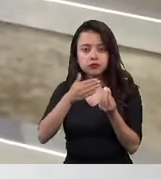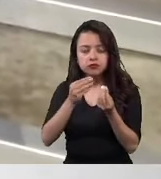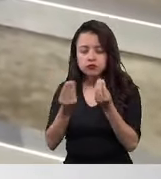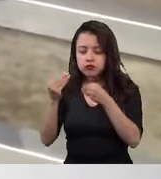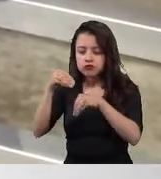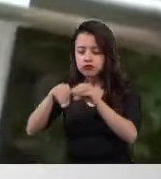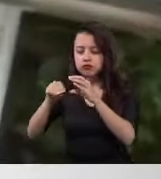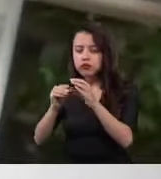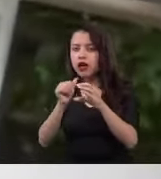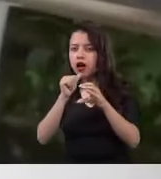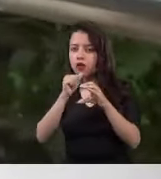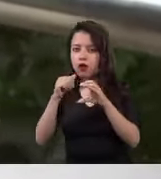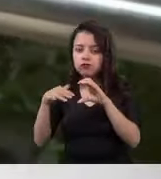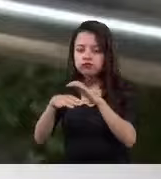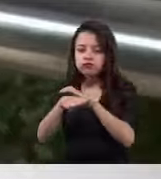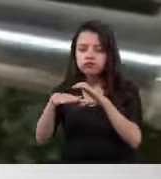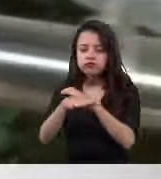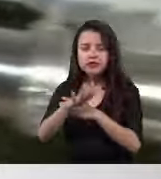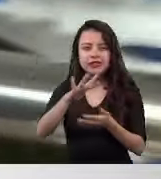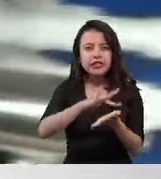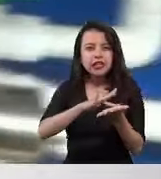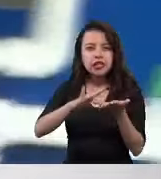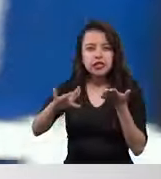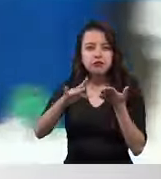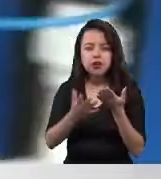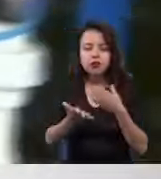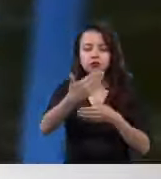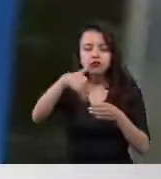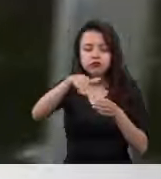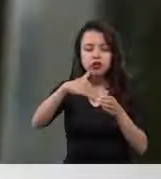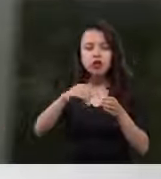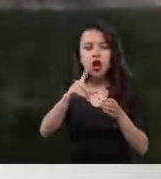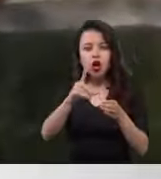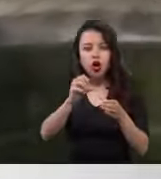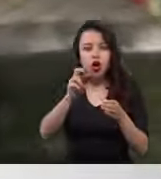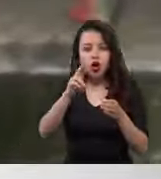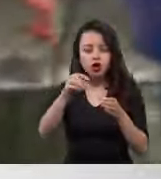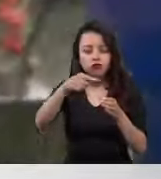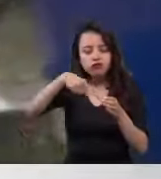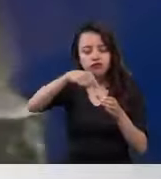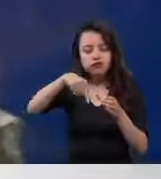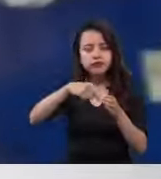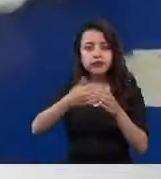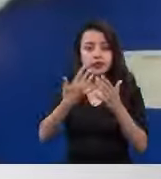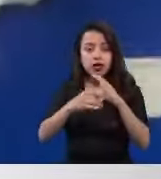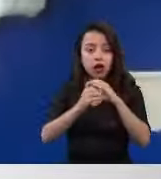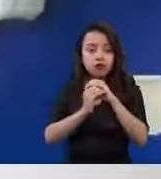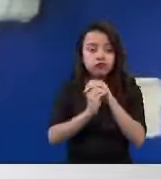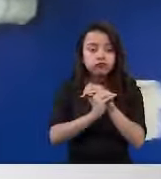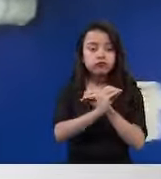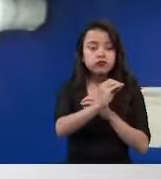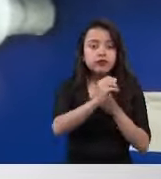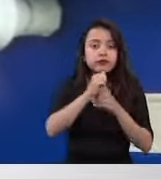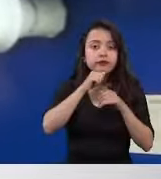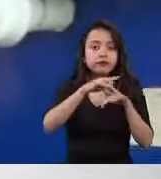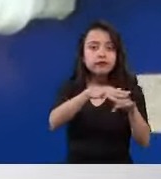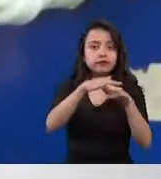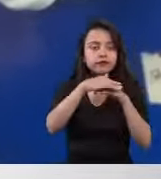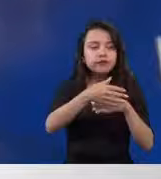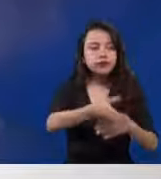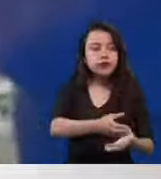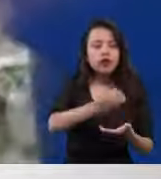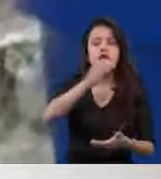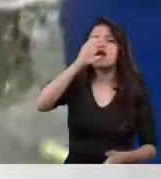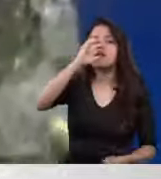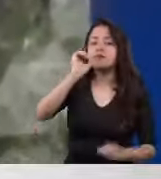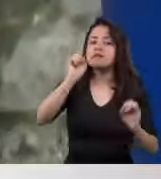desinfección por UV y una dosificación de cloro para entregar una concentración de cloro para distribución y para toma.